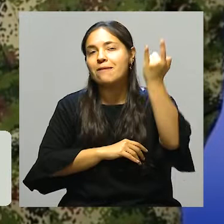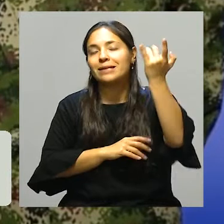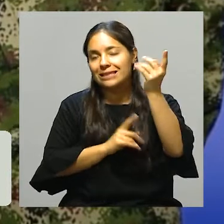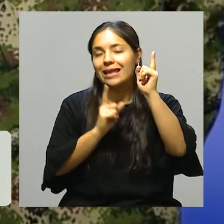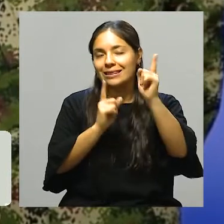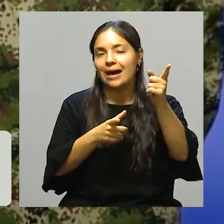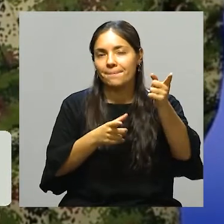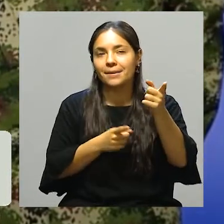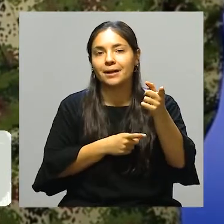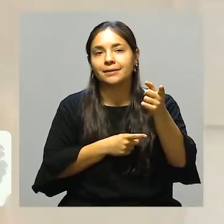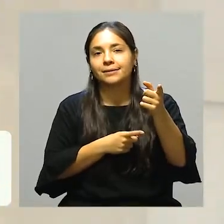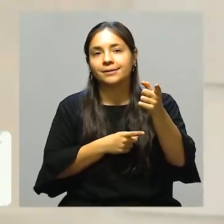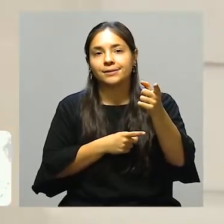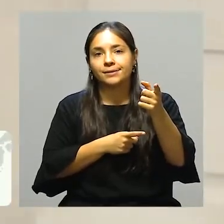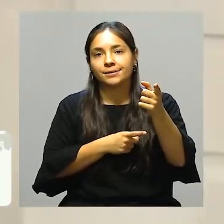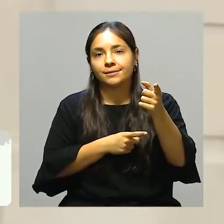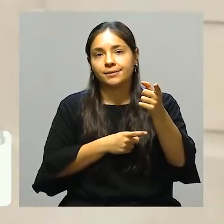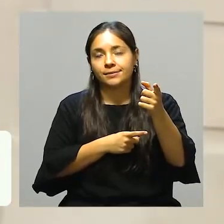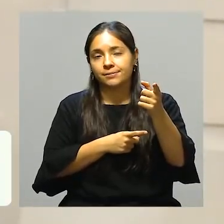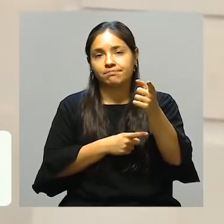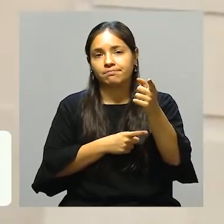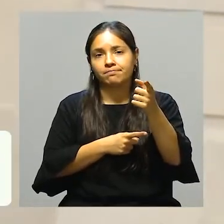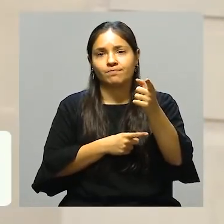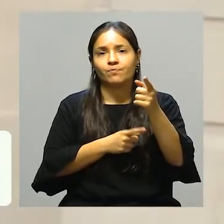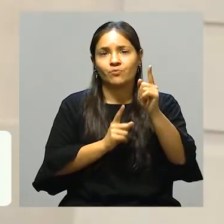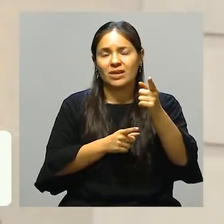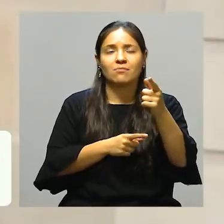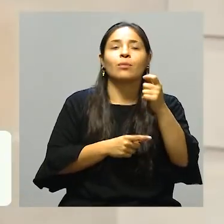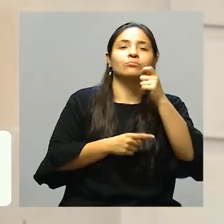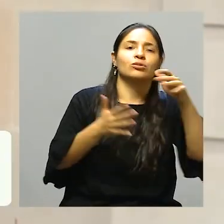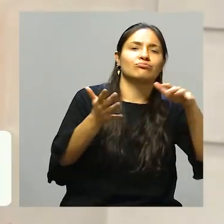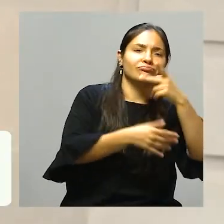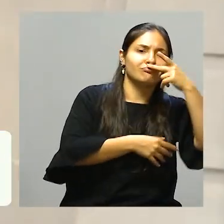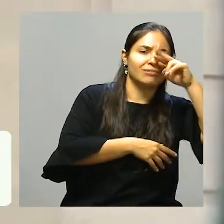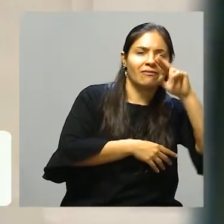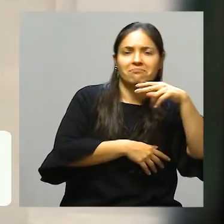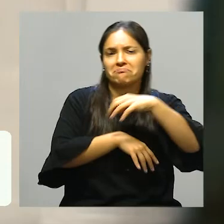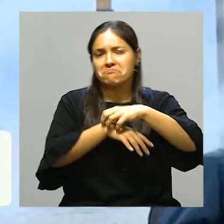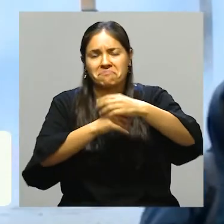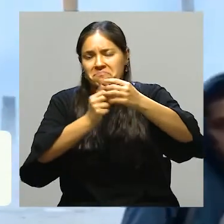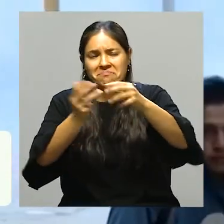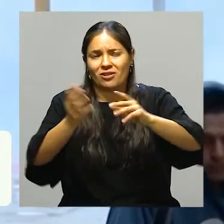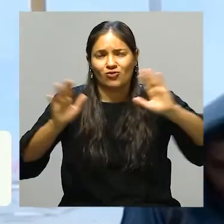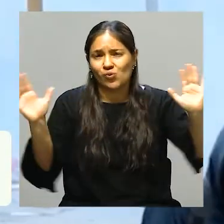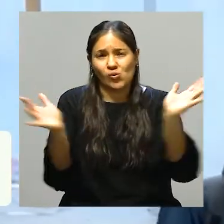proyectando incluso las cifras que traducen las